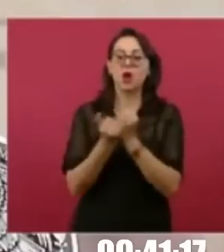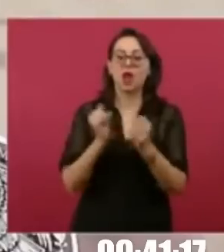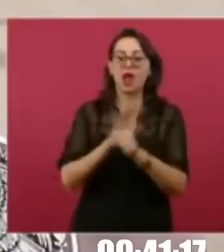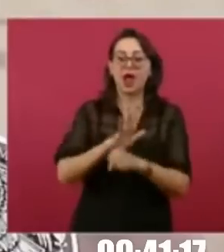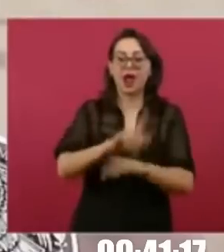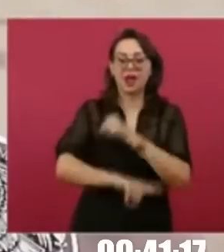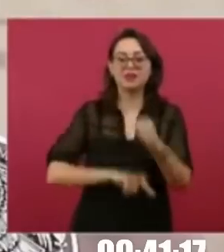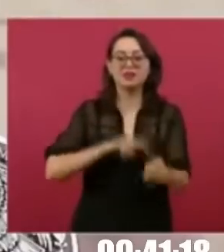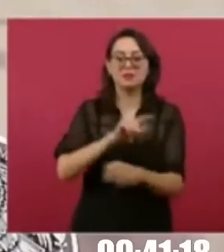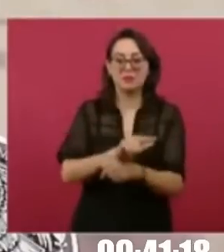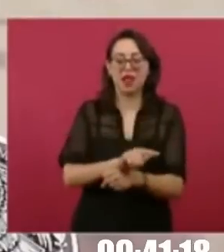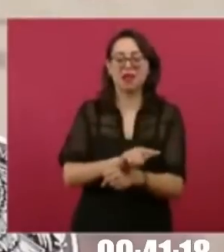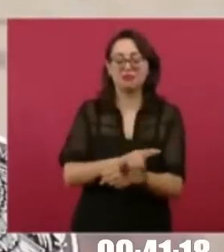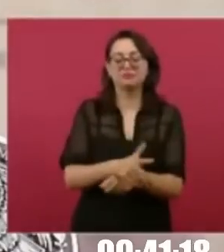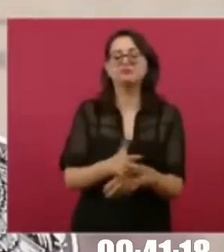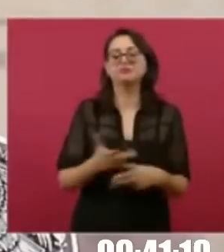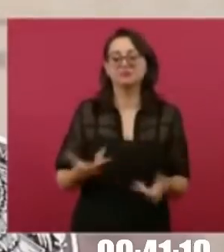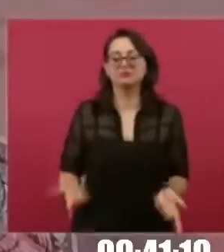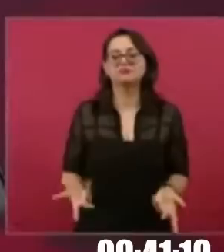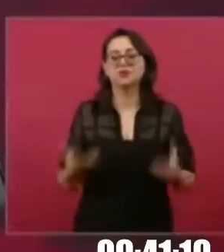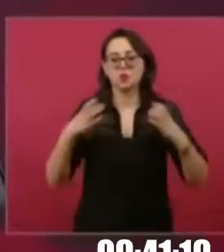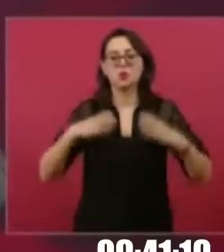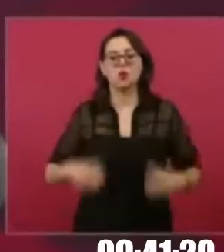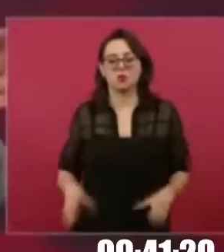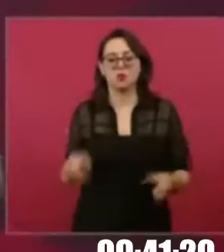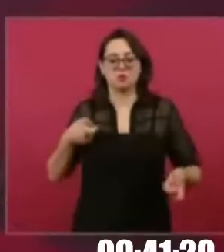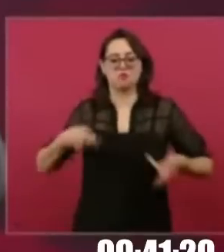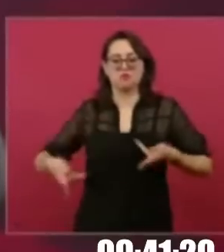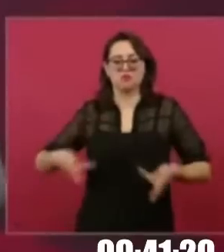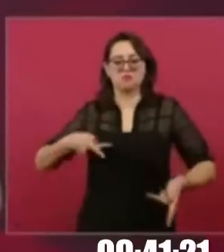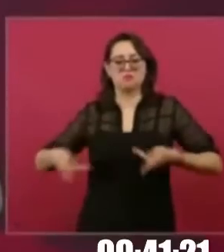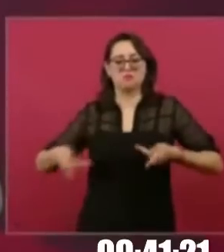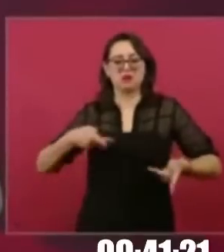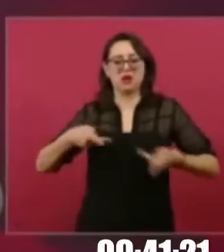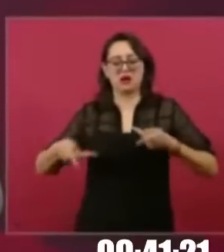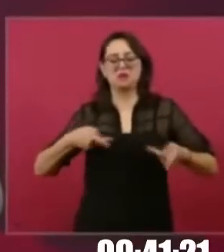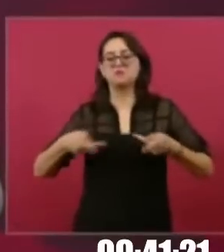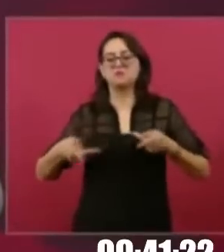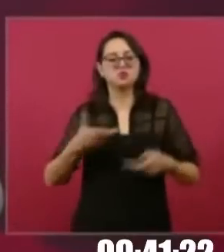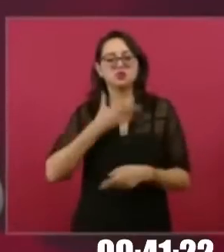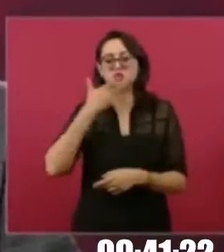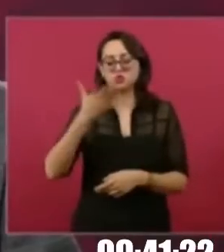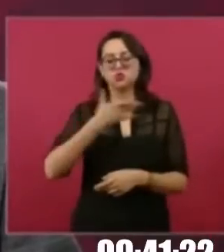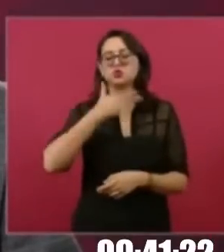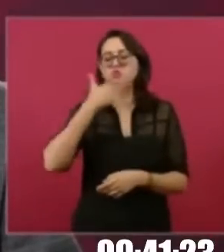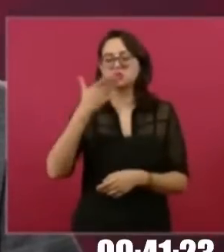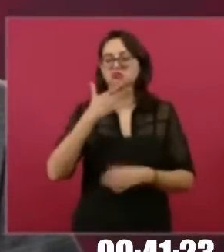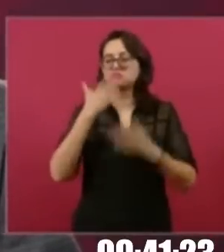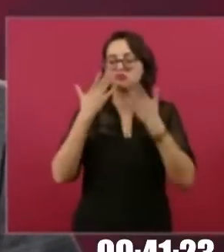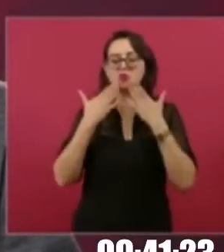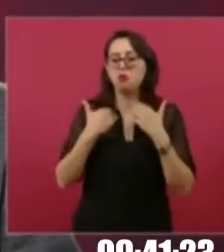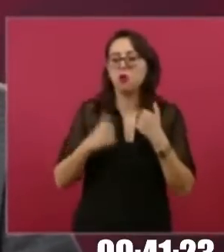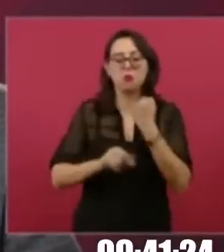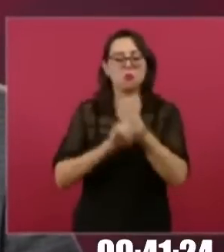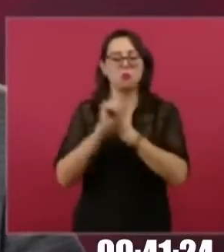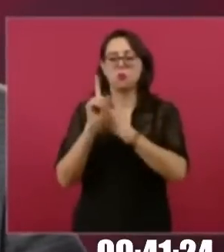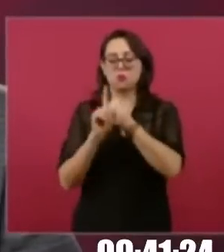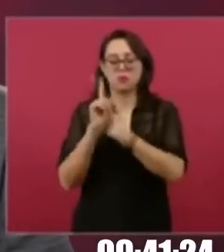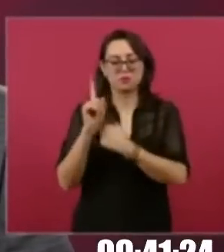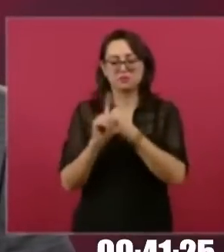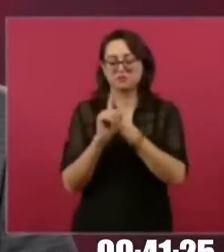hibernar también en el calor se va preparando y no tengo los detalles